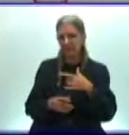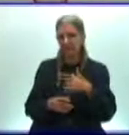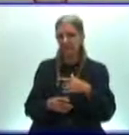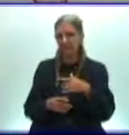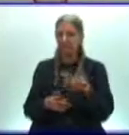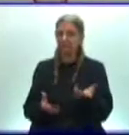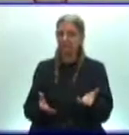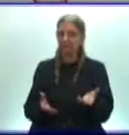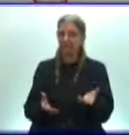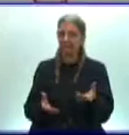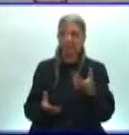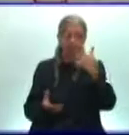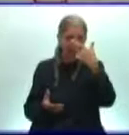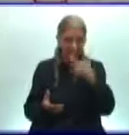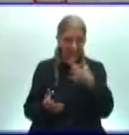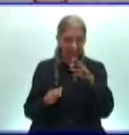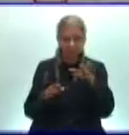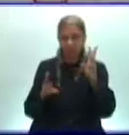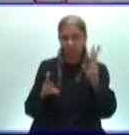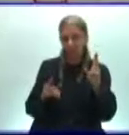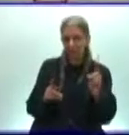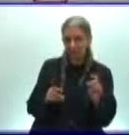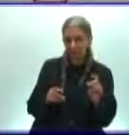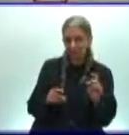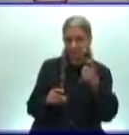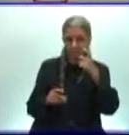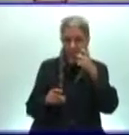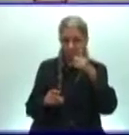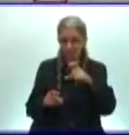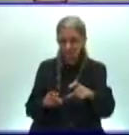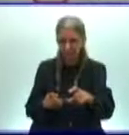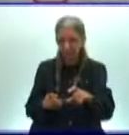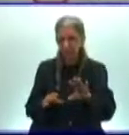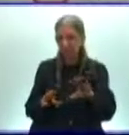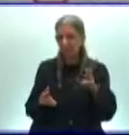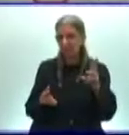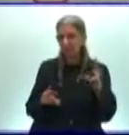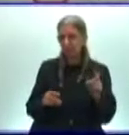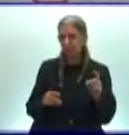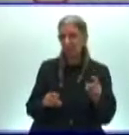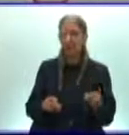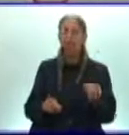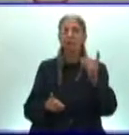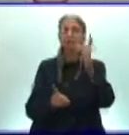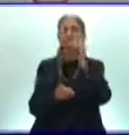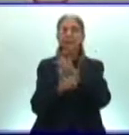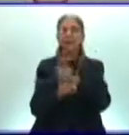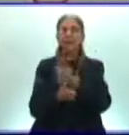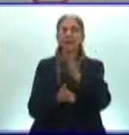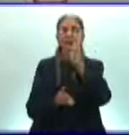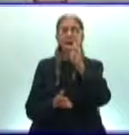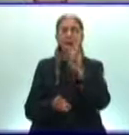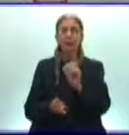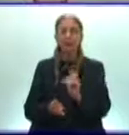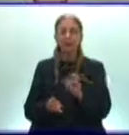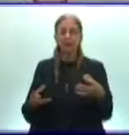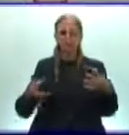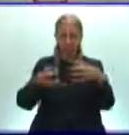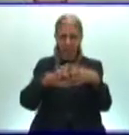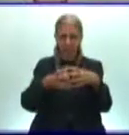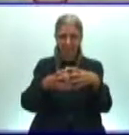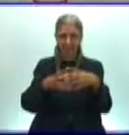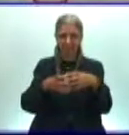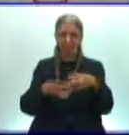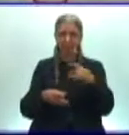A, la cantidad de electrones del último nivel de energía coincide con el número del grupo.